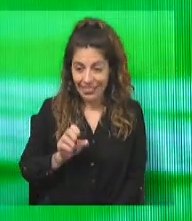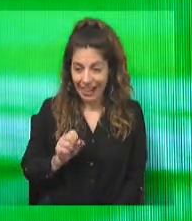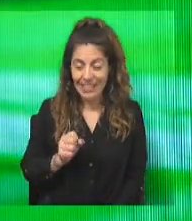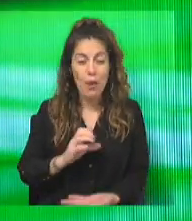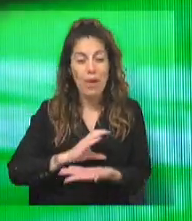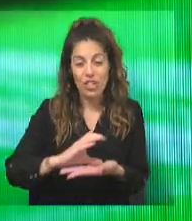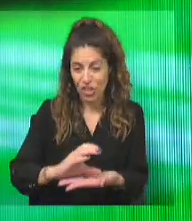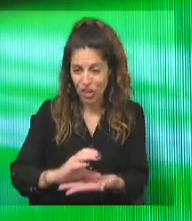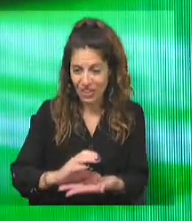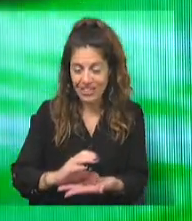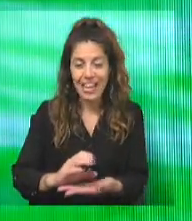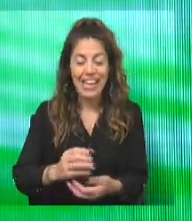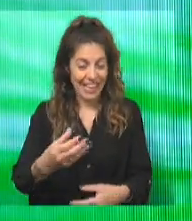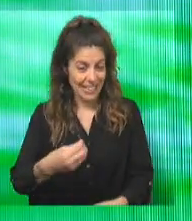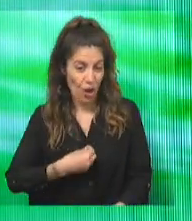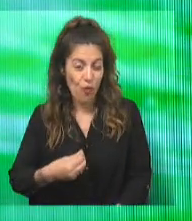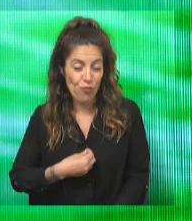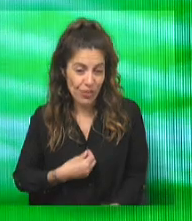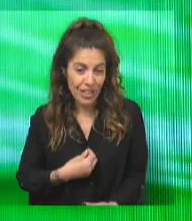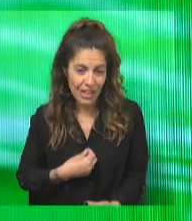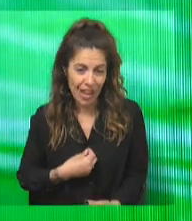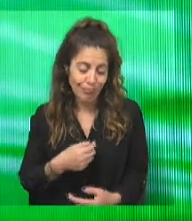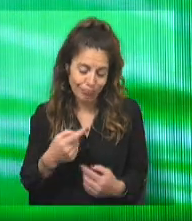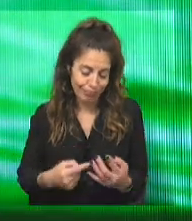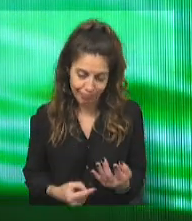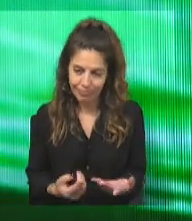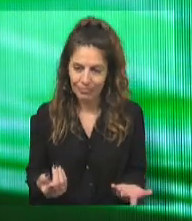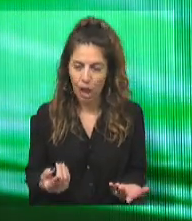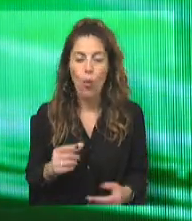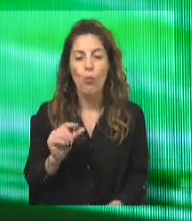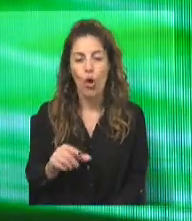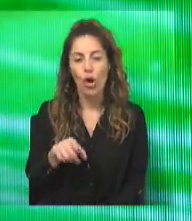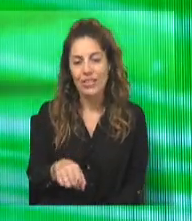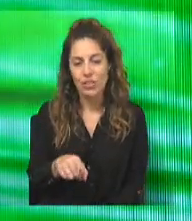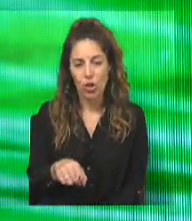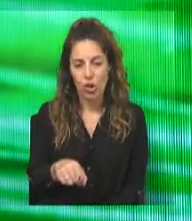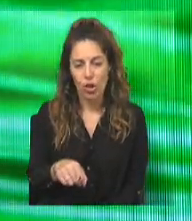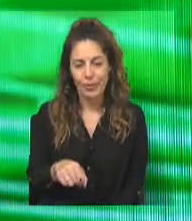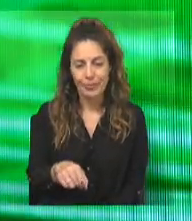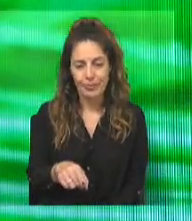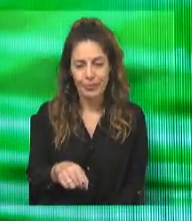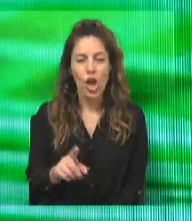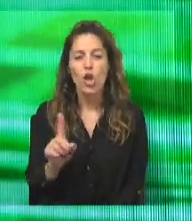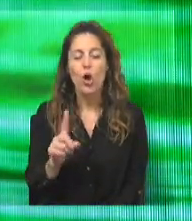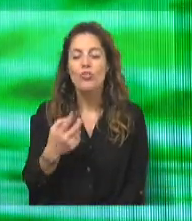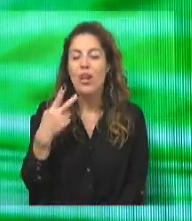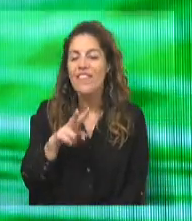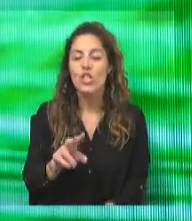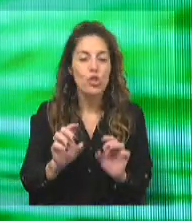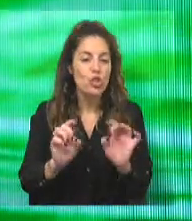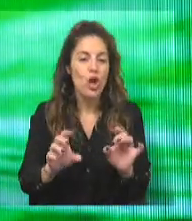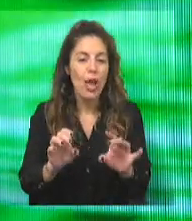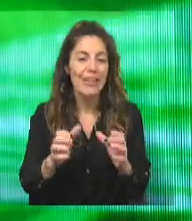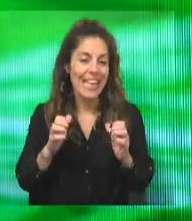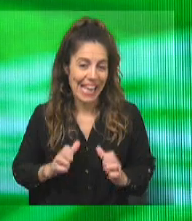este en el que se confía bueno etcétera es un poco eh digamos no es una visión solamente